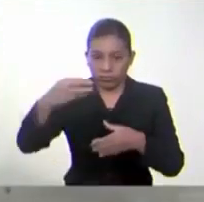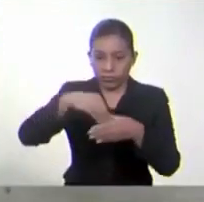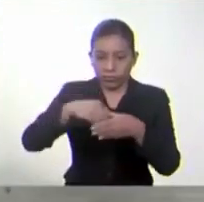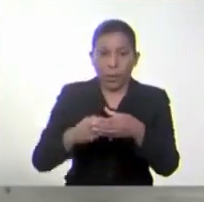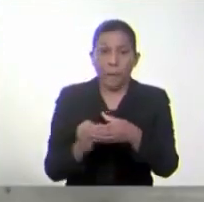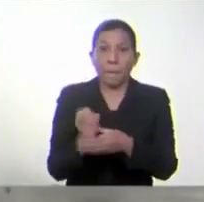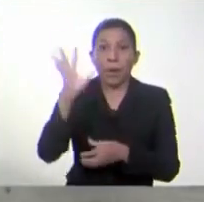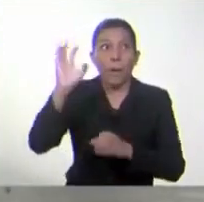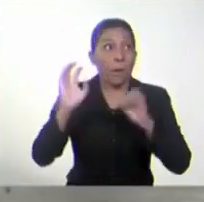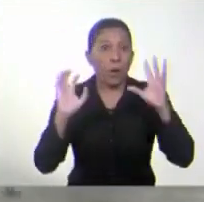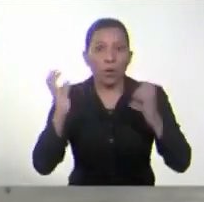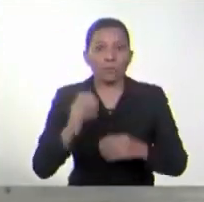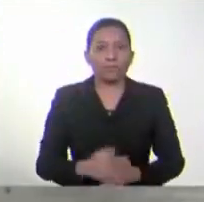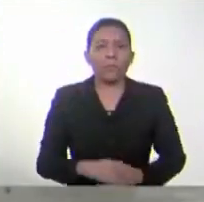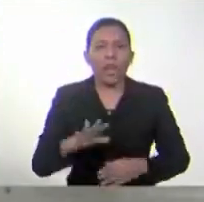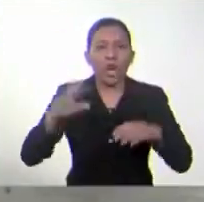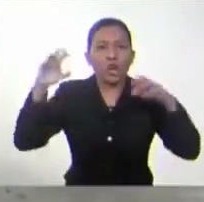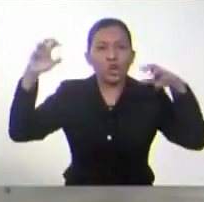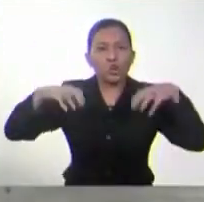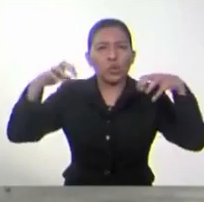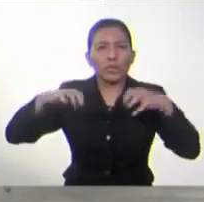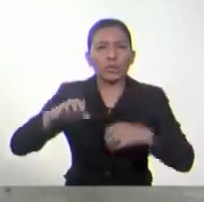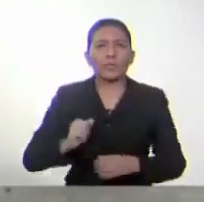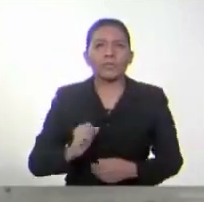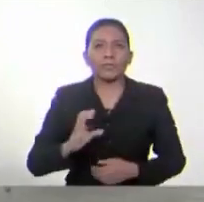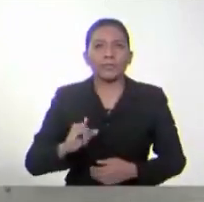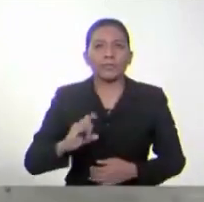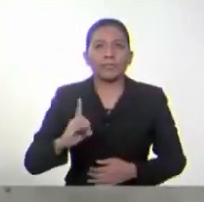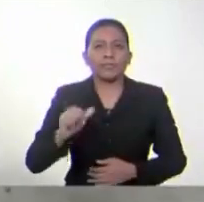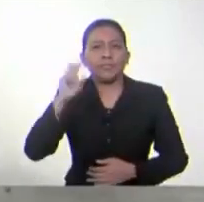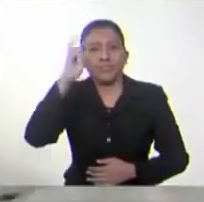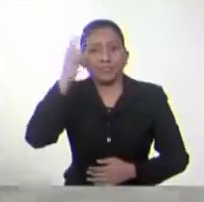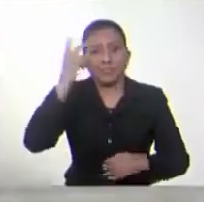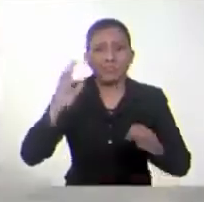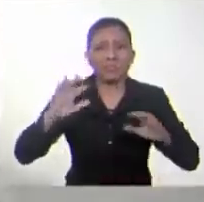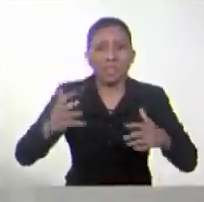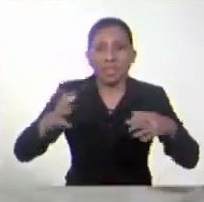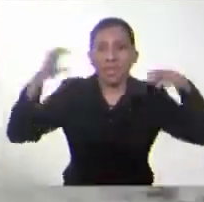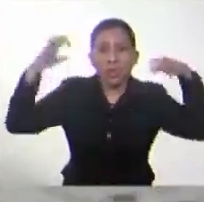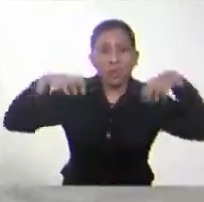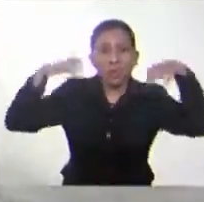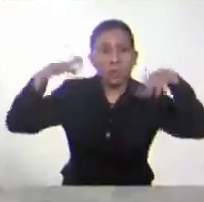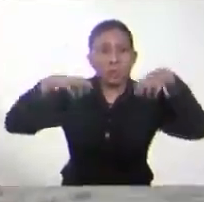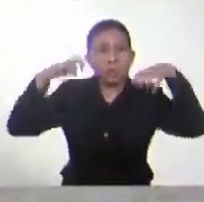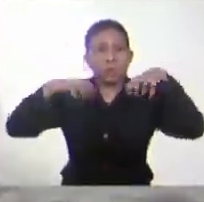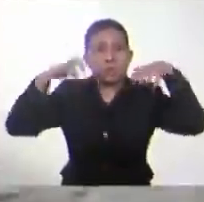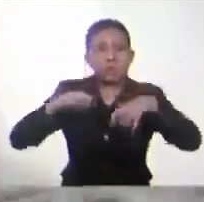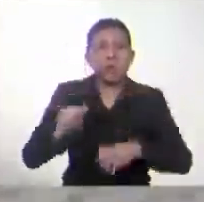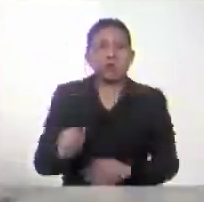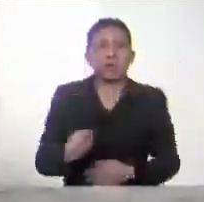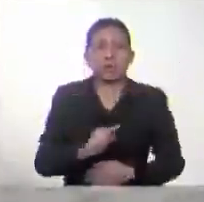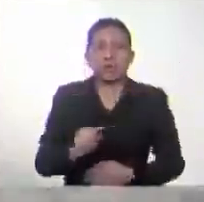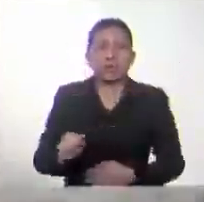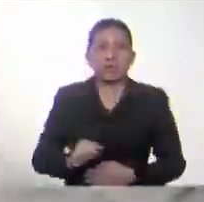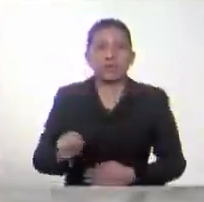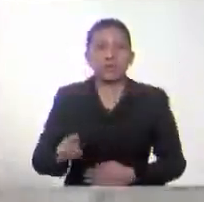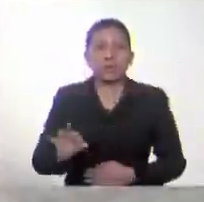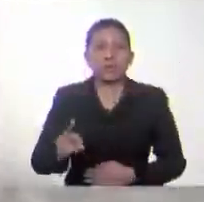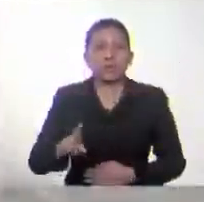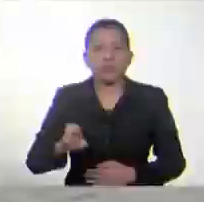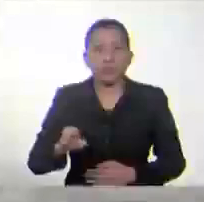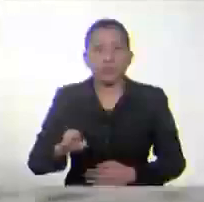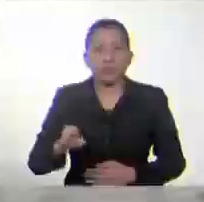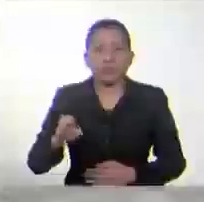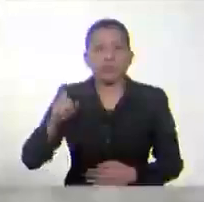¿Qué es la lluvia ácida? Es agua de lluvia formada en presencia de dióxido de azufre, el cual se oxida por el